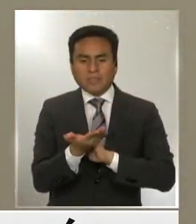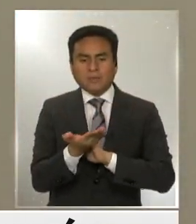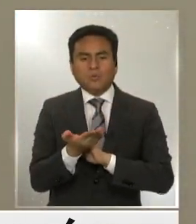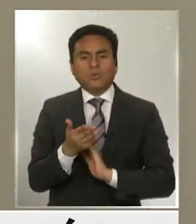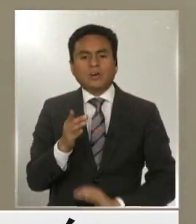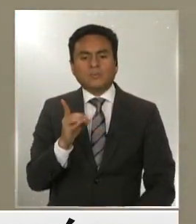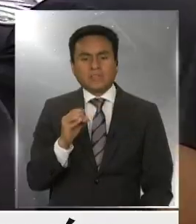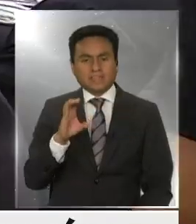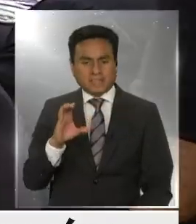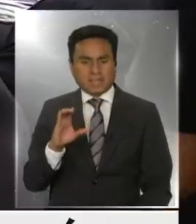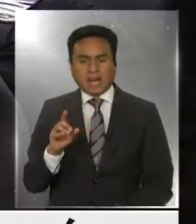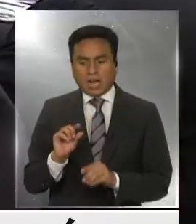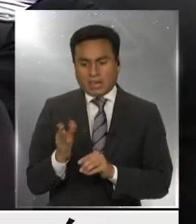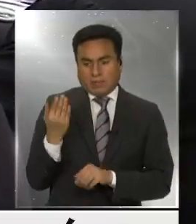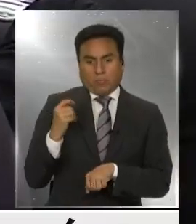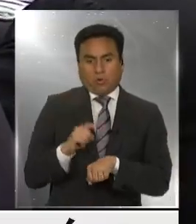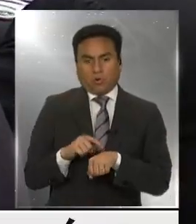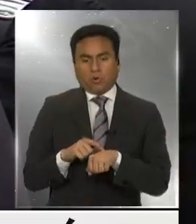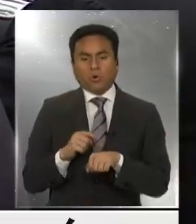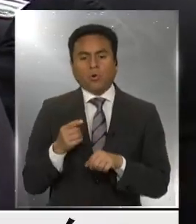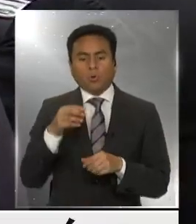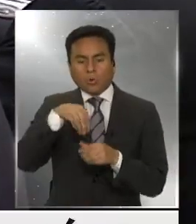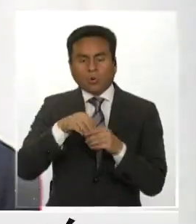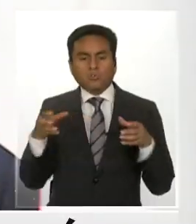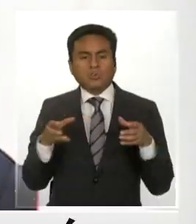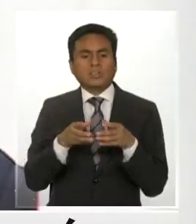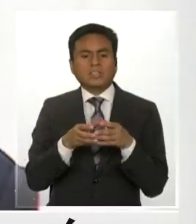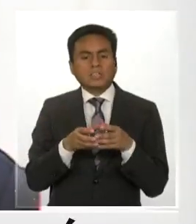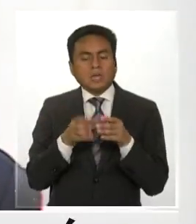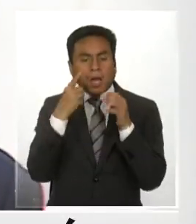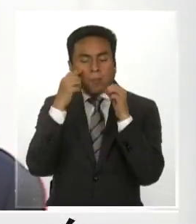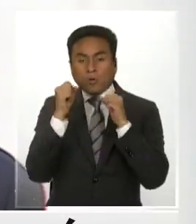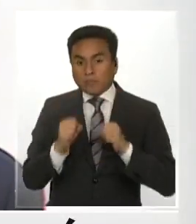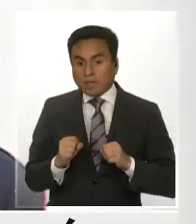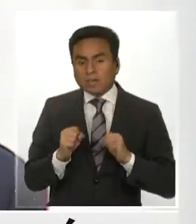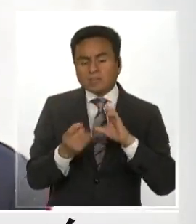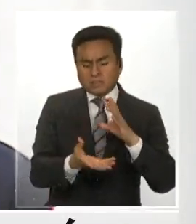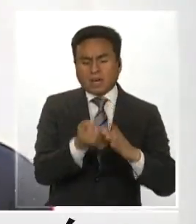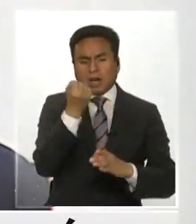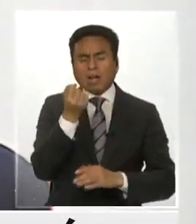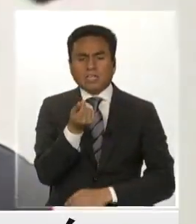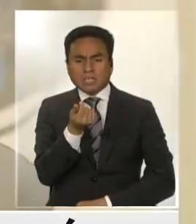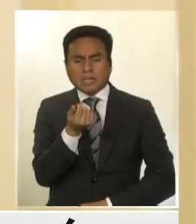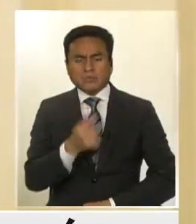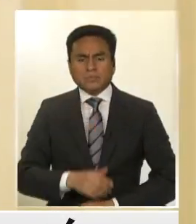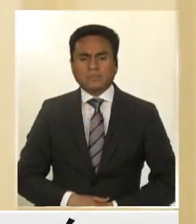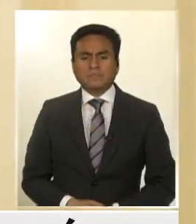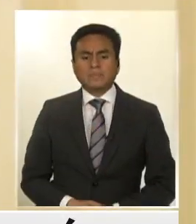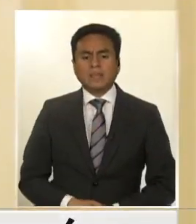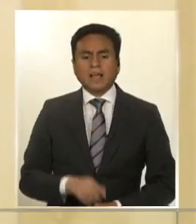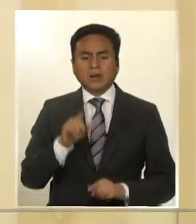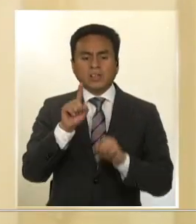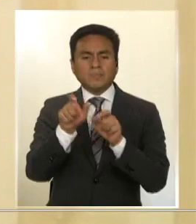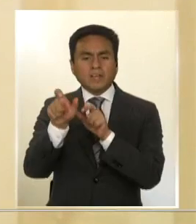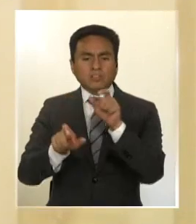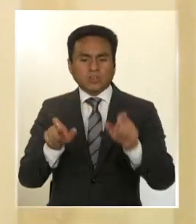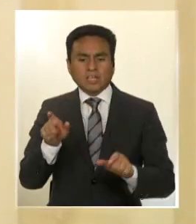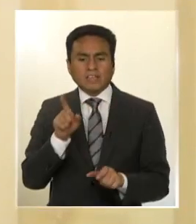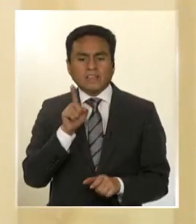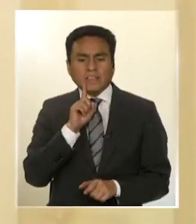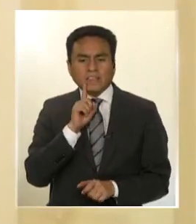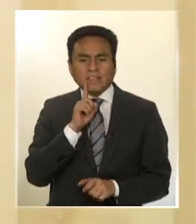la Democracia Cristiana hace unos días, otros integrantes no cierran la posibilidad a sacar el dinero. En el caso de aquellas personas que